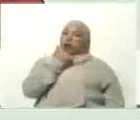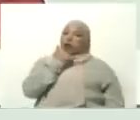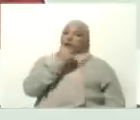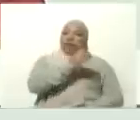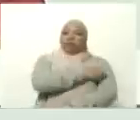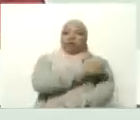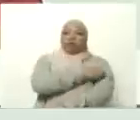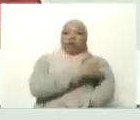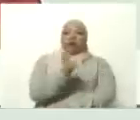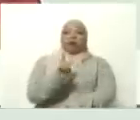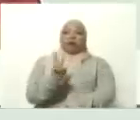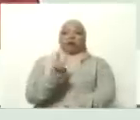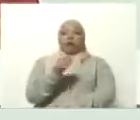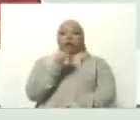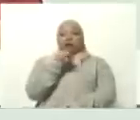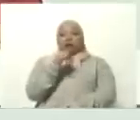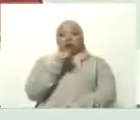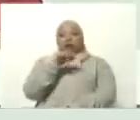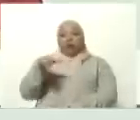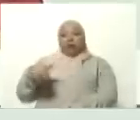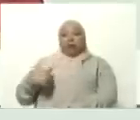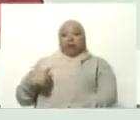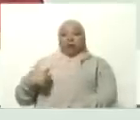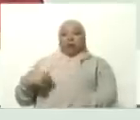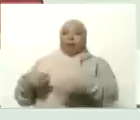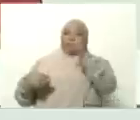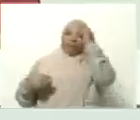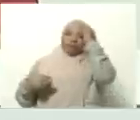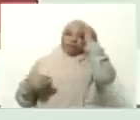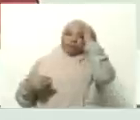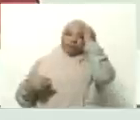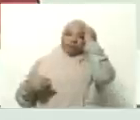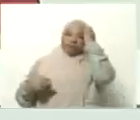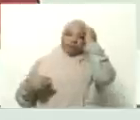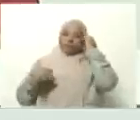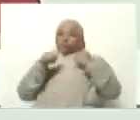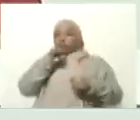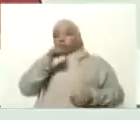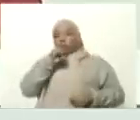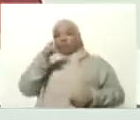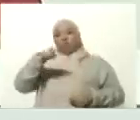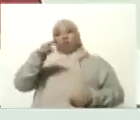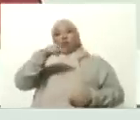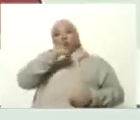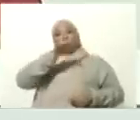oposición venezolana, que confiaron en unos ineptos aquí en Venezuela, porque son sus ineptos.